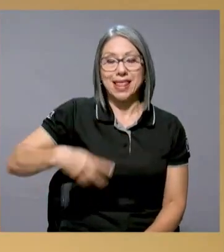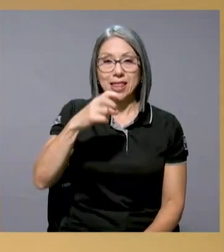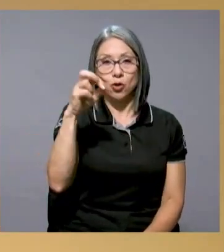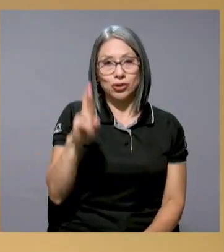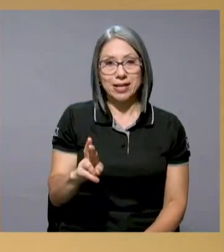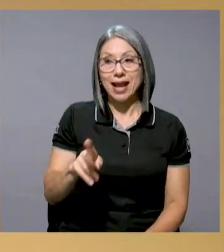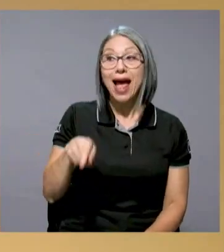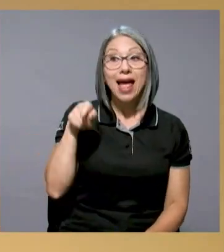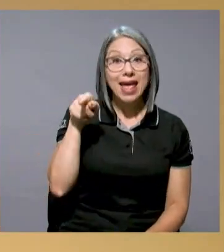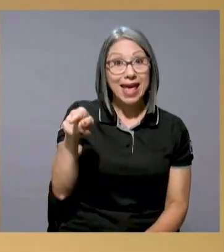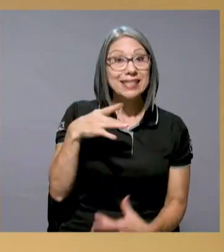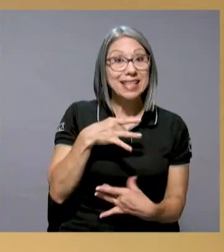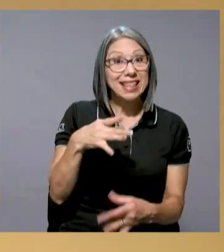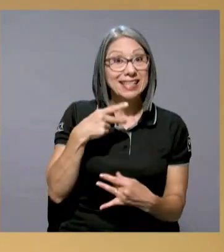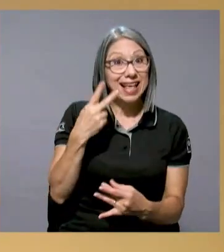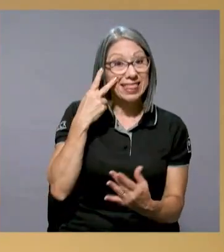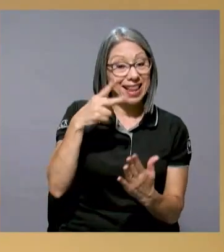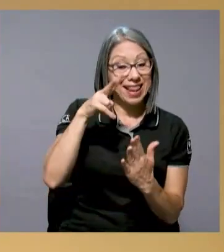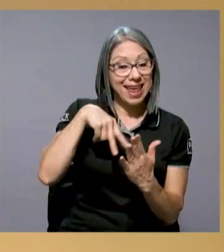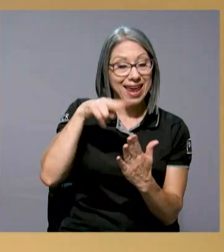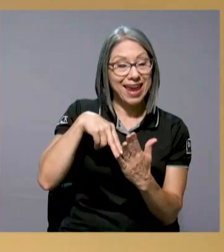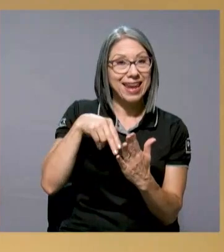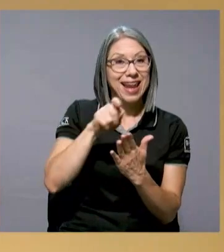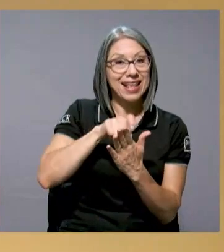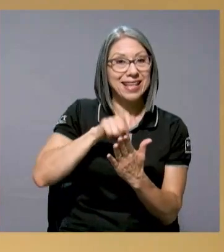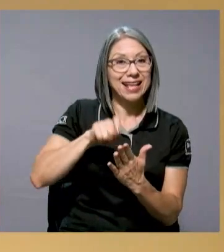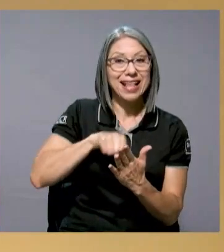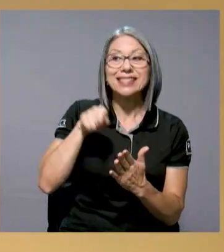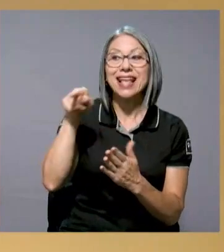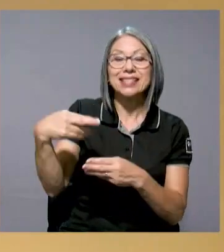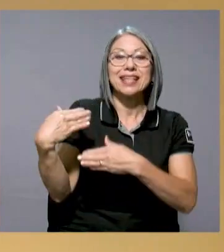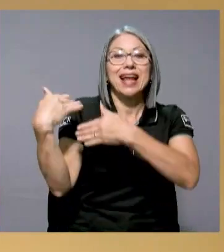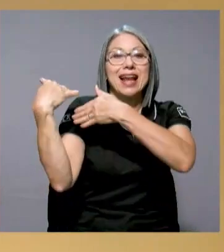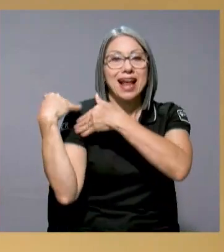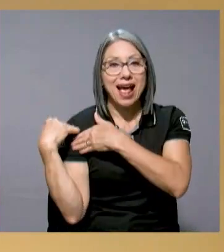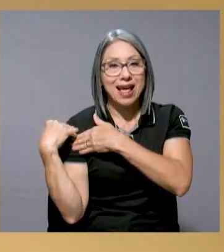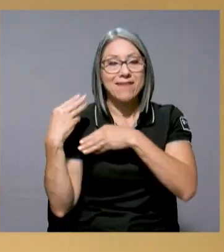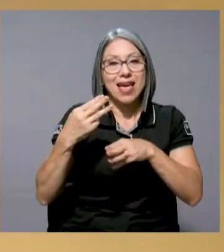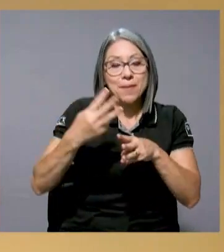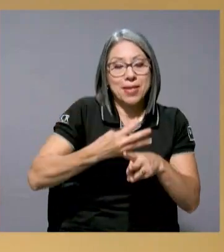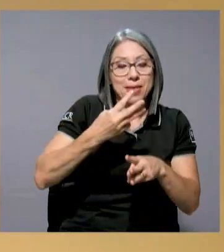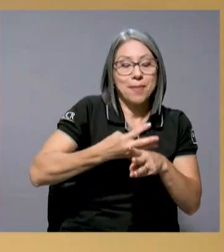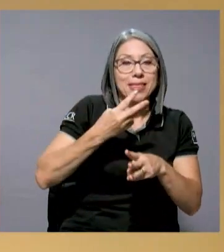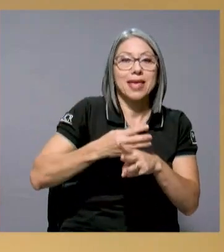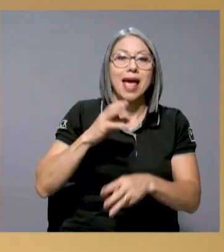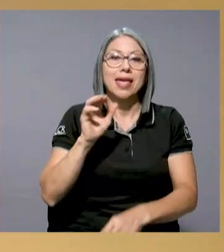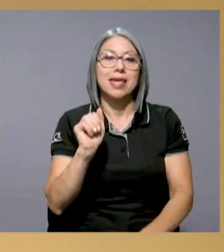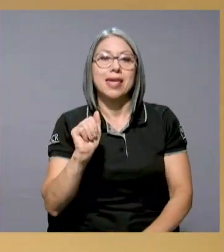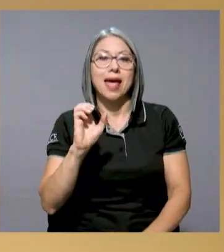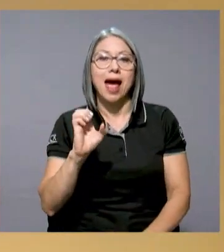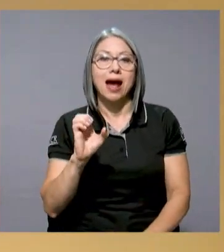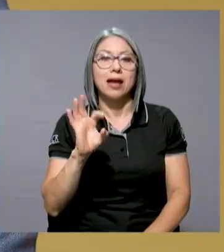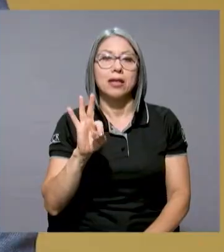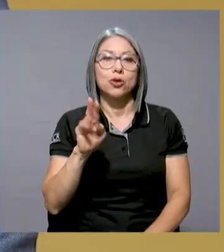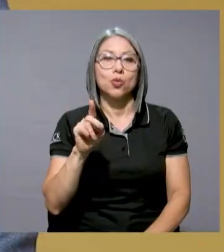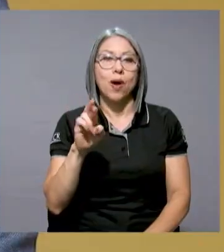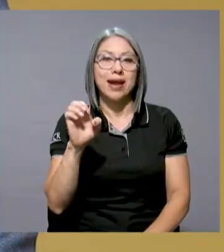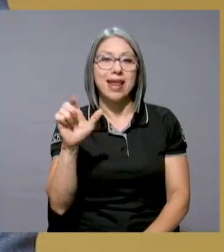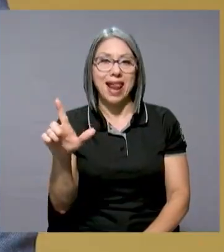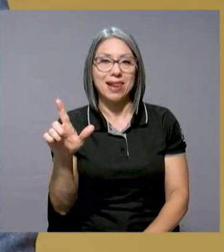muy interesante leer en las actas, él se encargaba de la parte matemática y actuarial. Él era quien desarrollaba